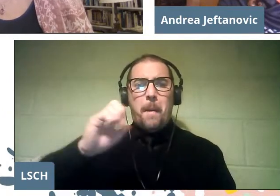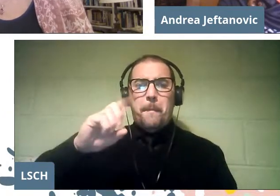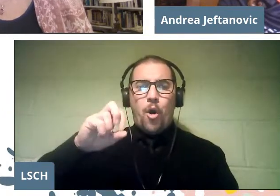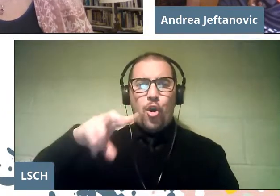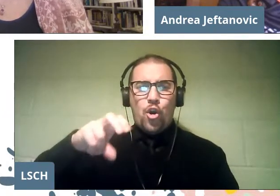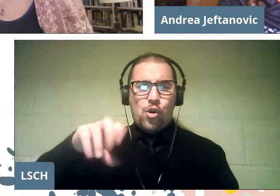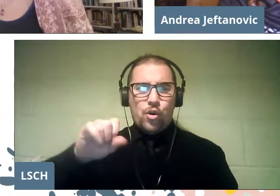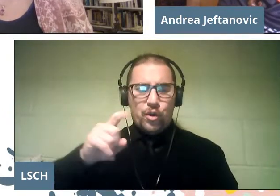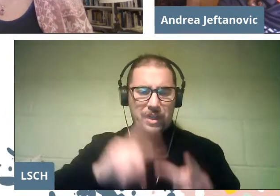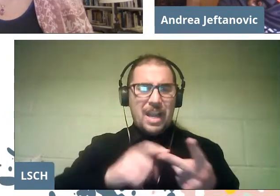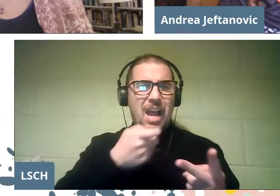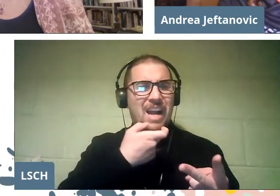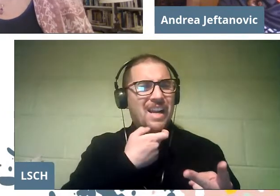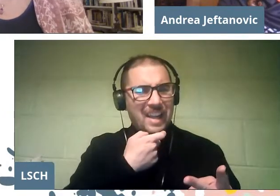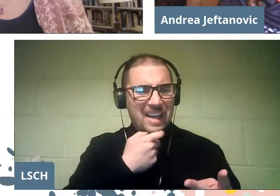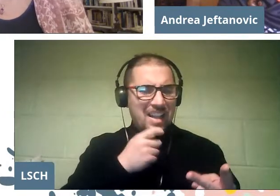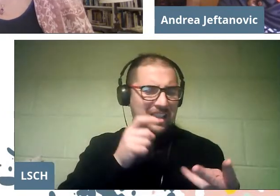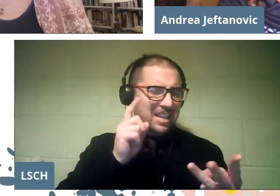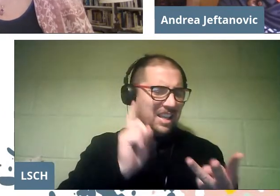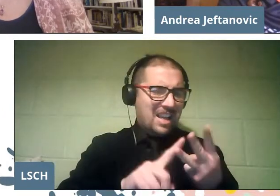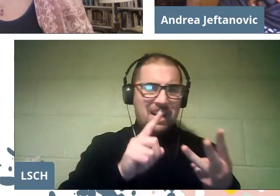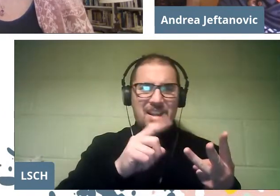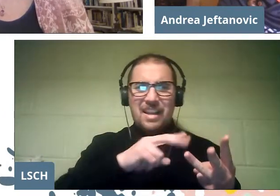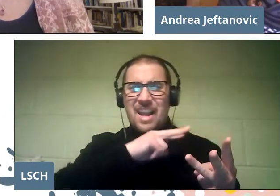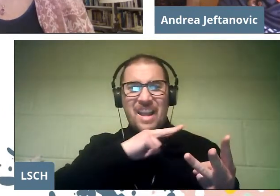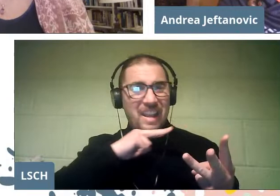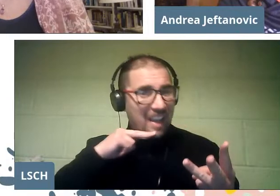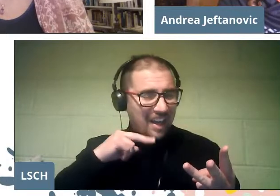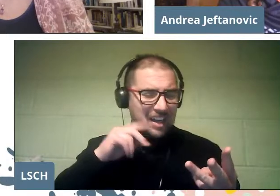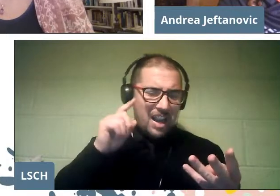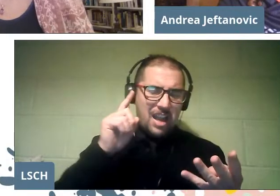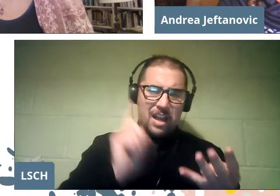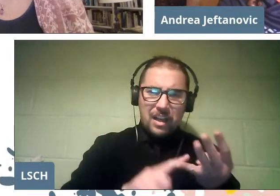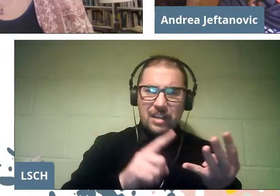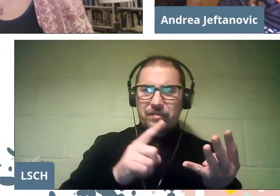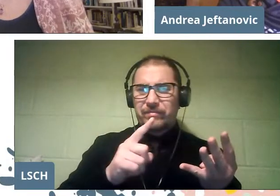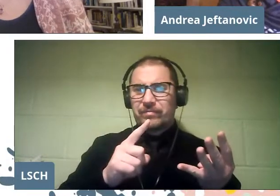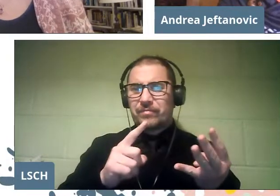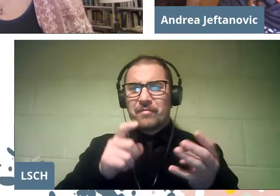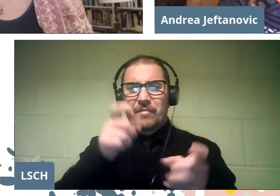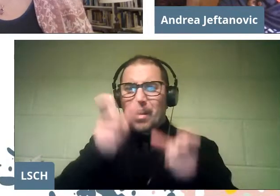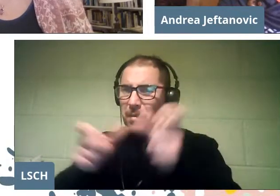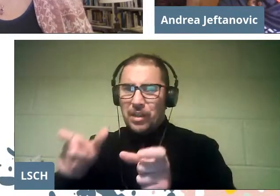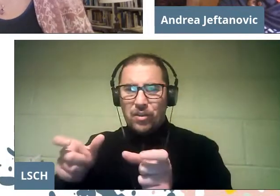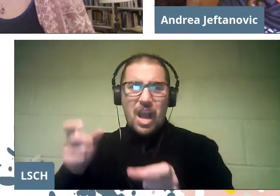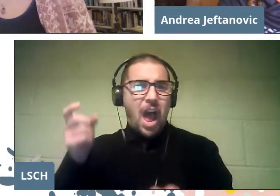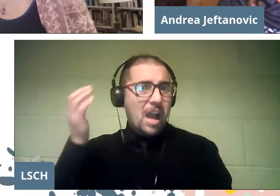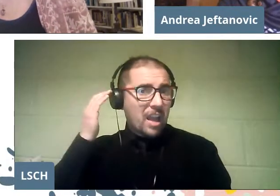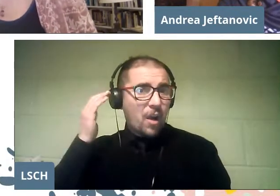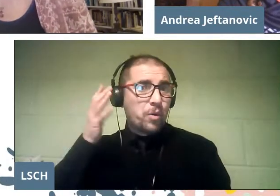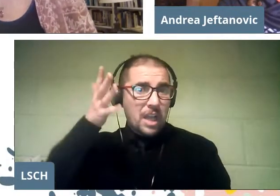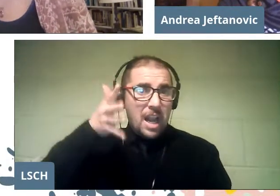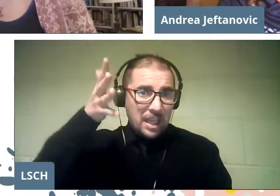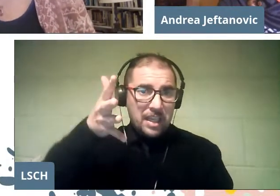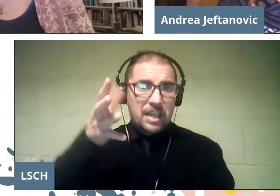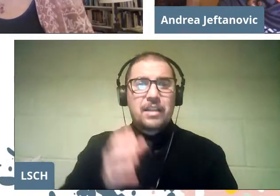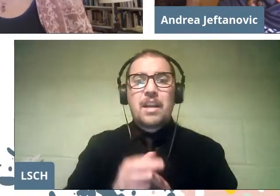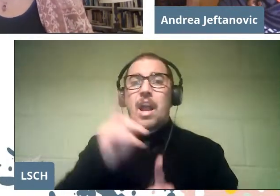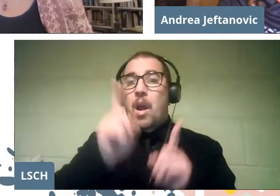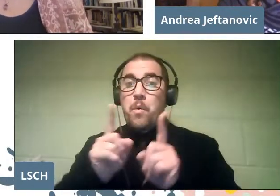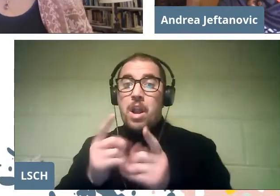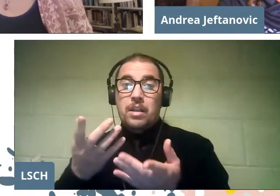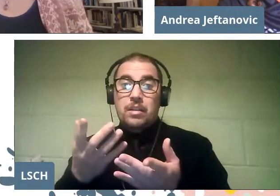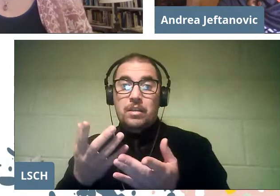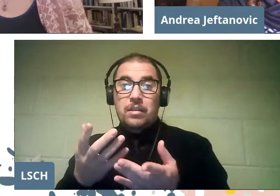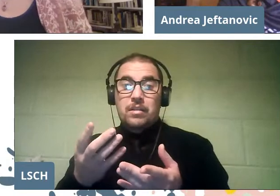de Inglaterra, de Tel Aviv. Gente que está escuchando, muchos de ellos que a lo mejor no